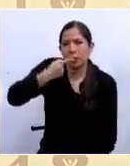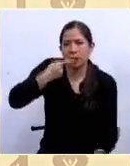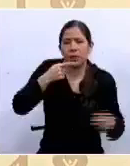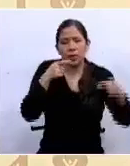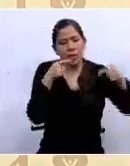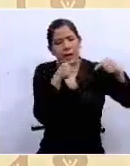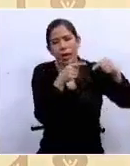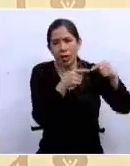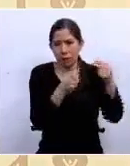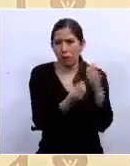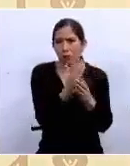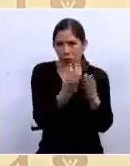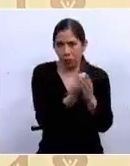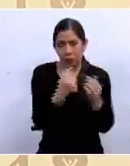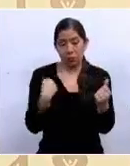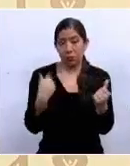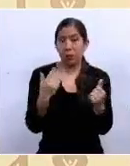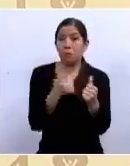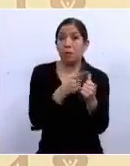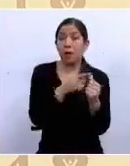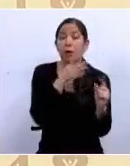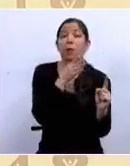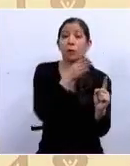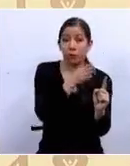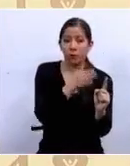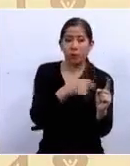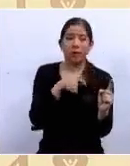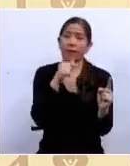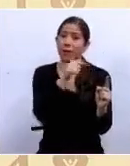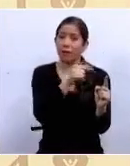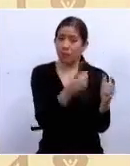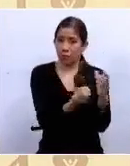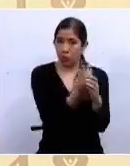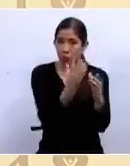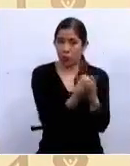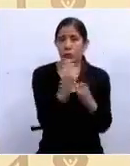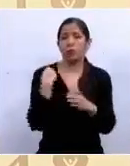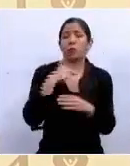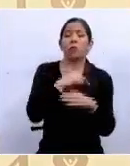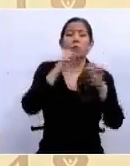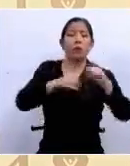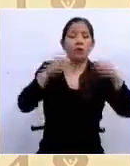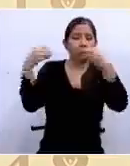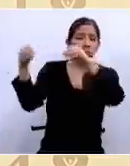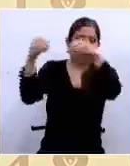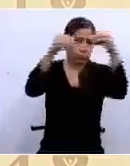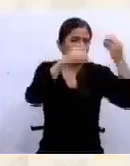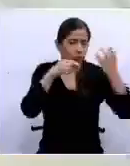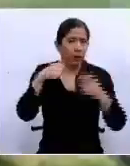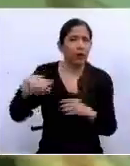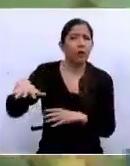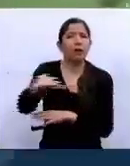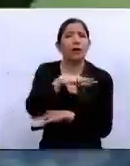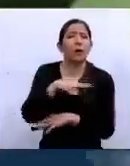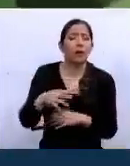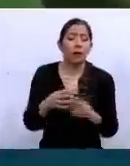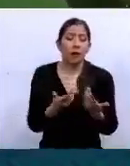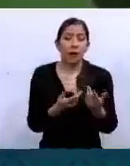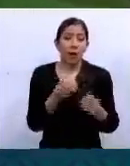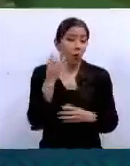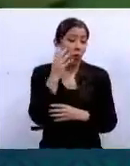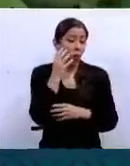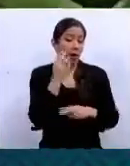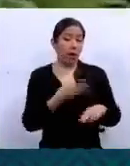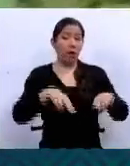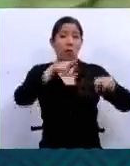a producir los dentífricos de tal manera que con este producto podamos abastecer ya con este producto con valor agregado a la